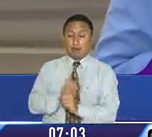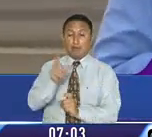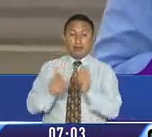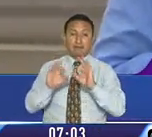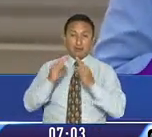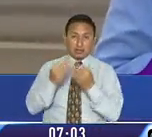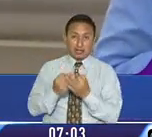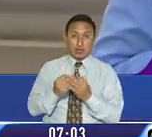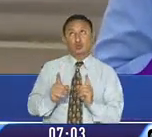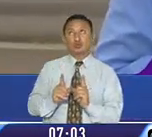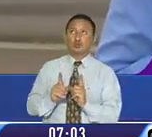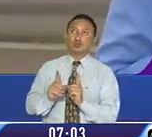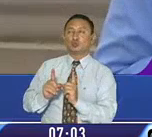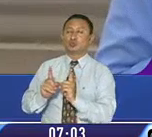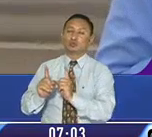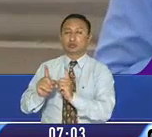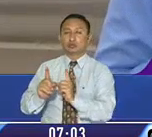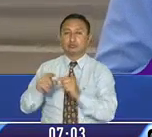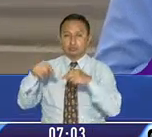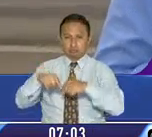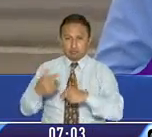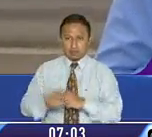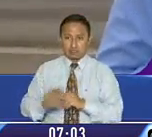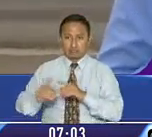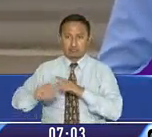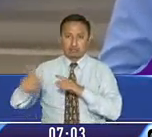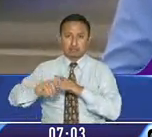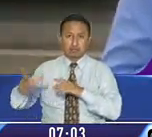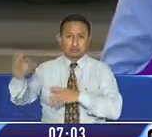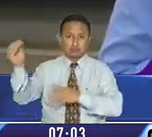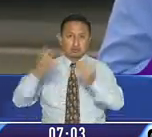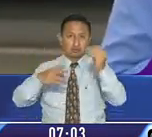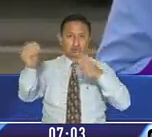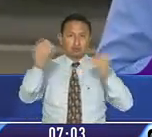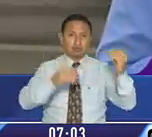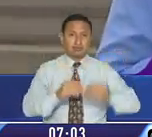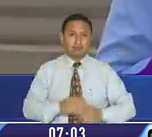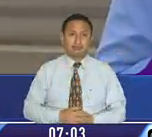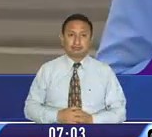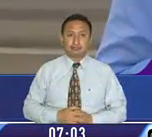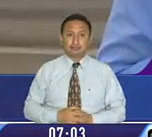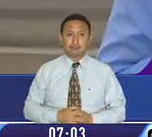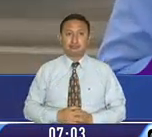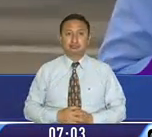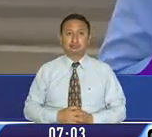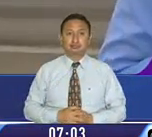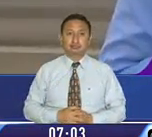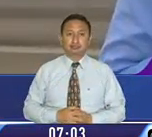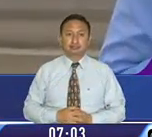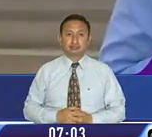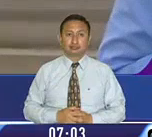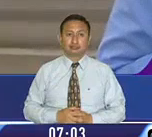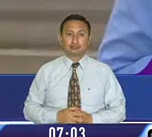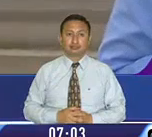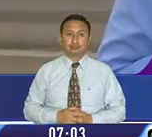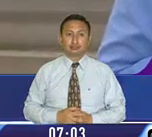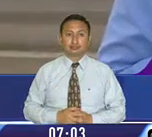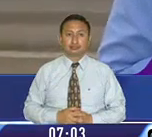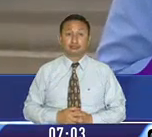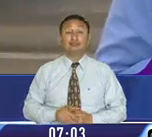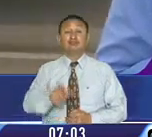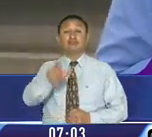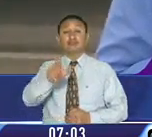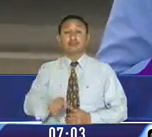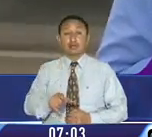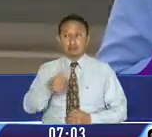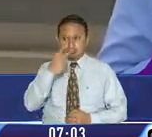de los reos que ya intentaban salir del centro carcelario luego de cumplir con su visita respectiva. Quienes se percataron de